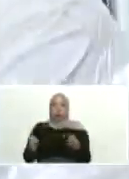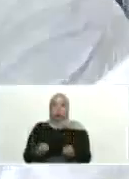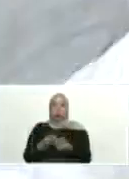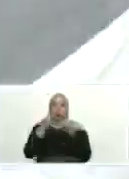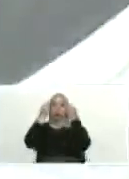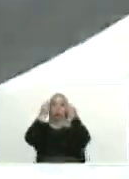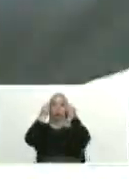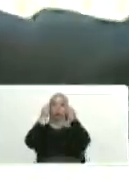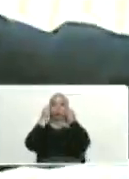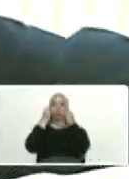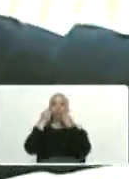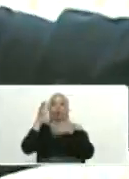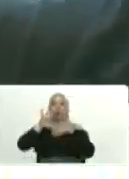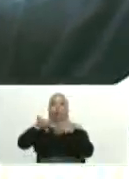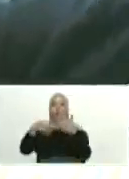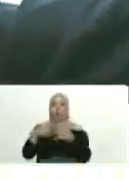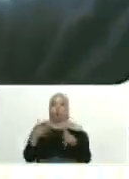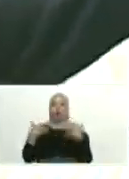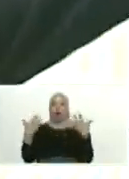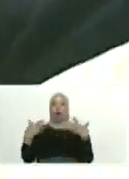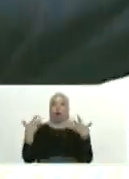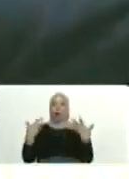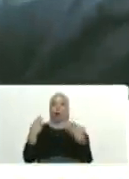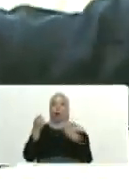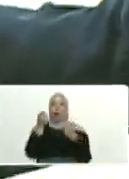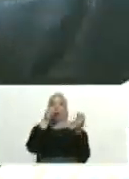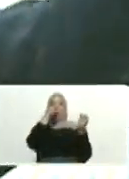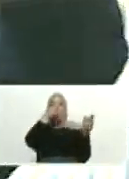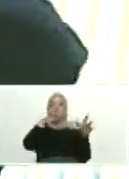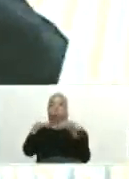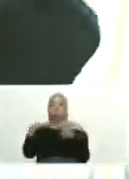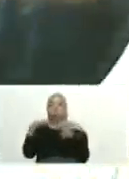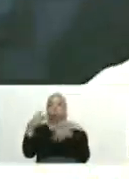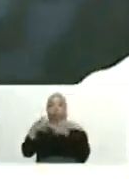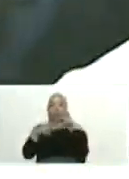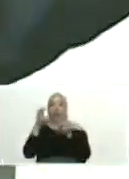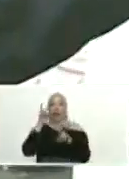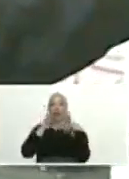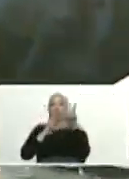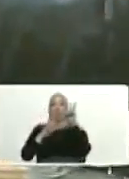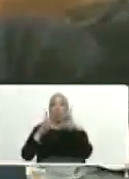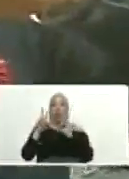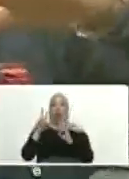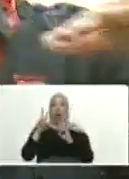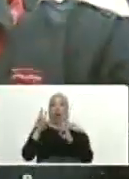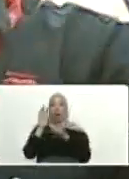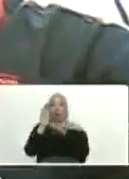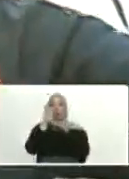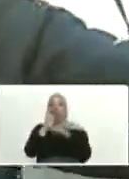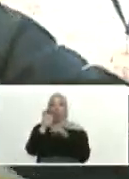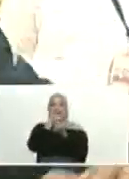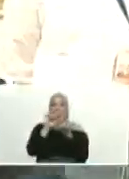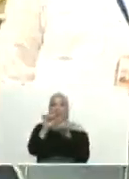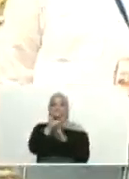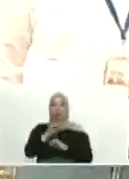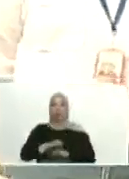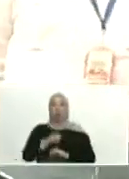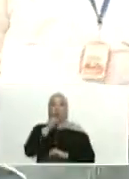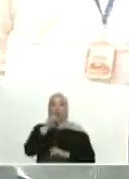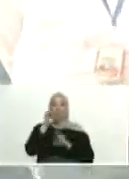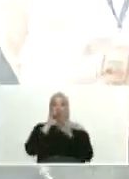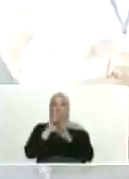uno pasa todo el calor el polvo la contaminación para tener una sería limpia y proteger el medio ambiente y fue